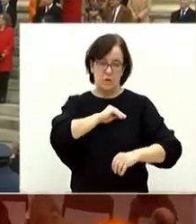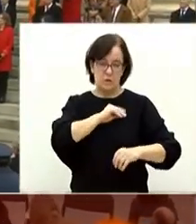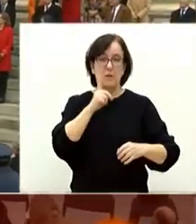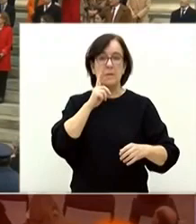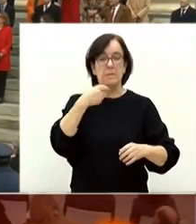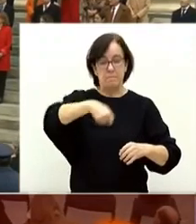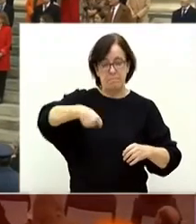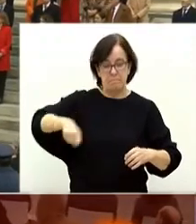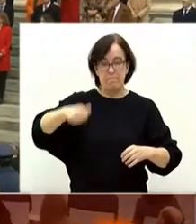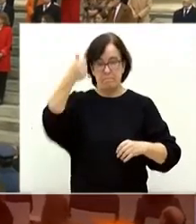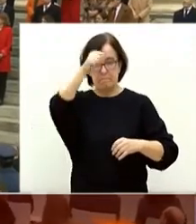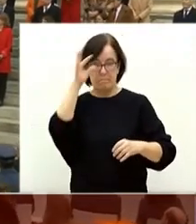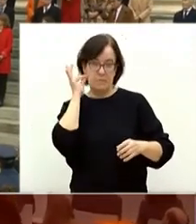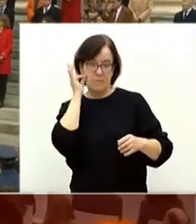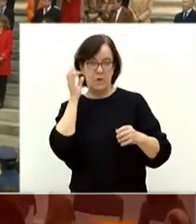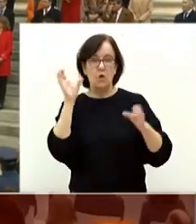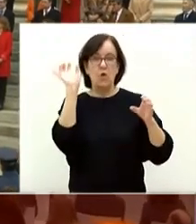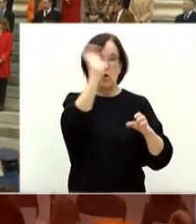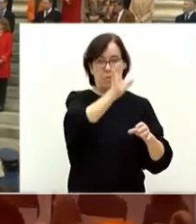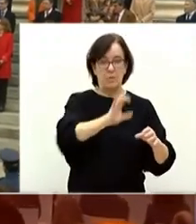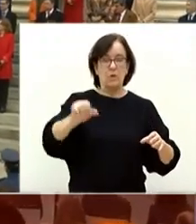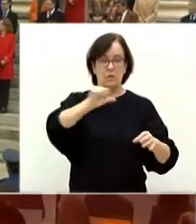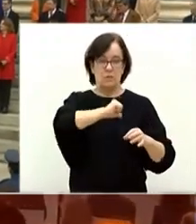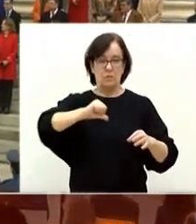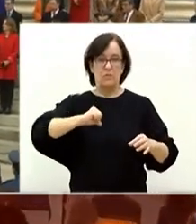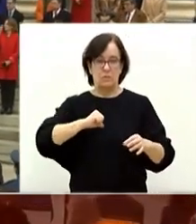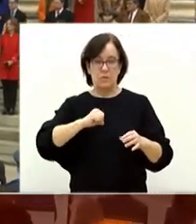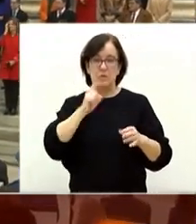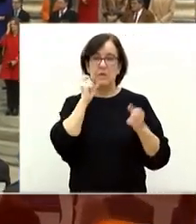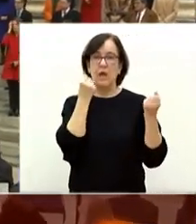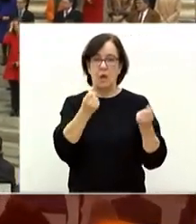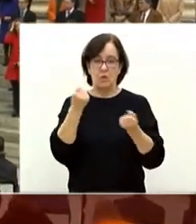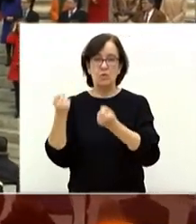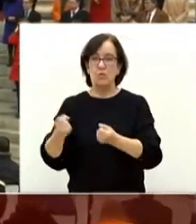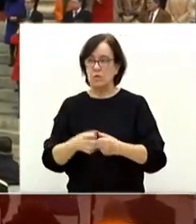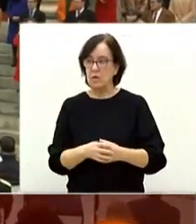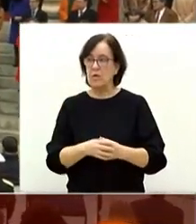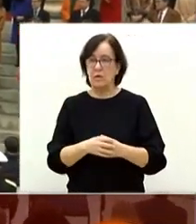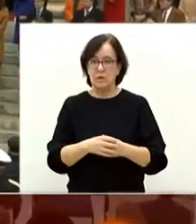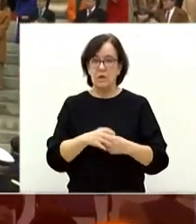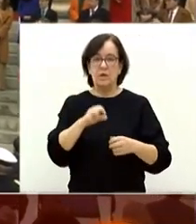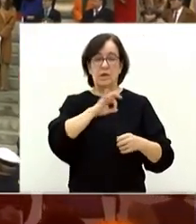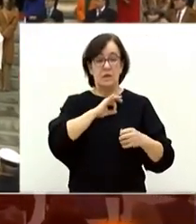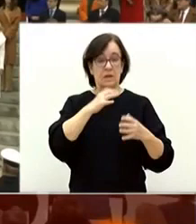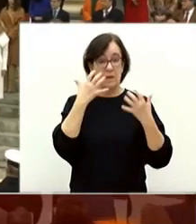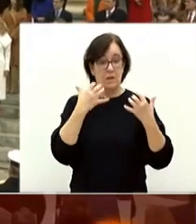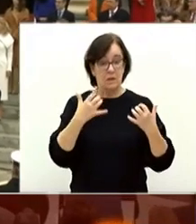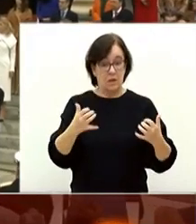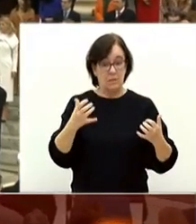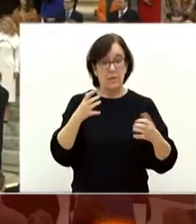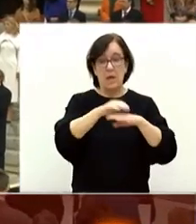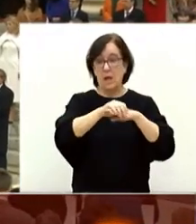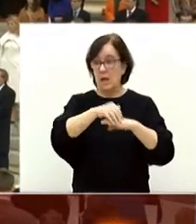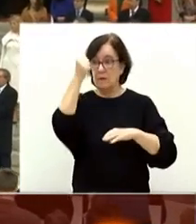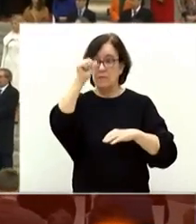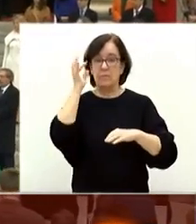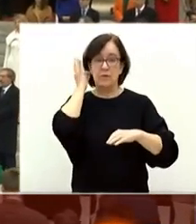presidentes y presidentas de las comunidades autónomas, autoridades, señorías, amigos y